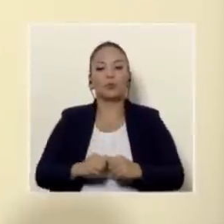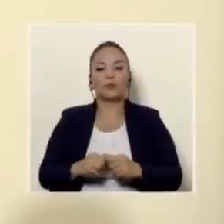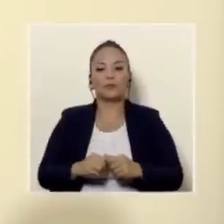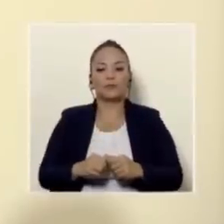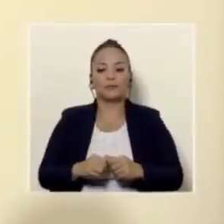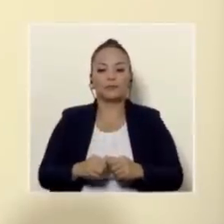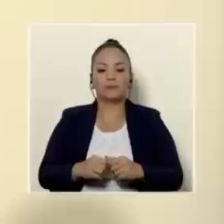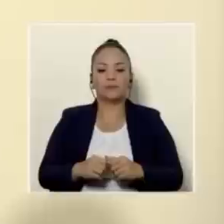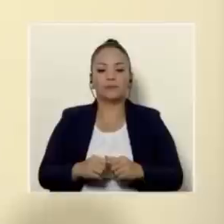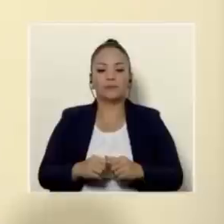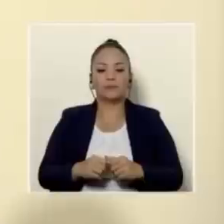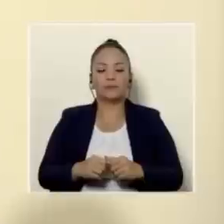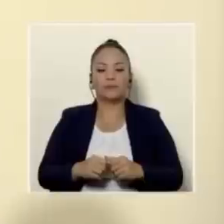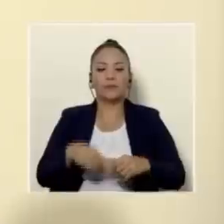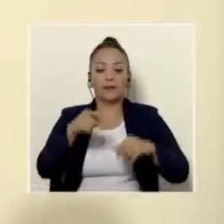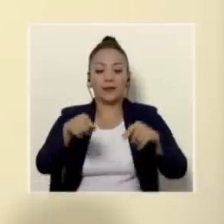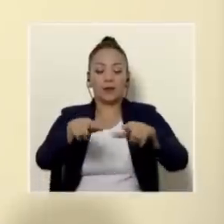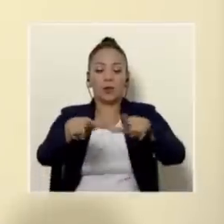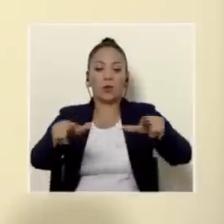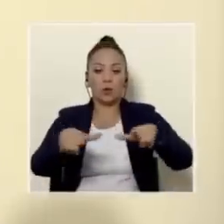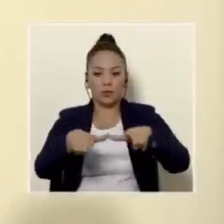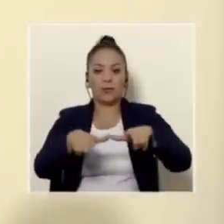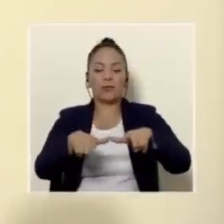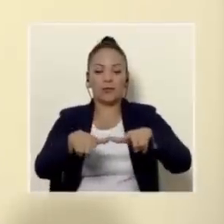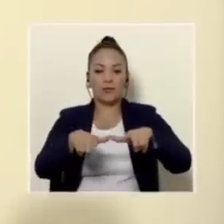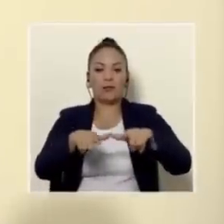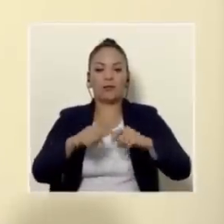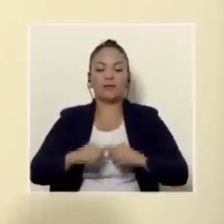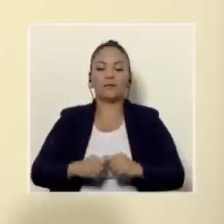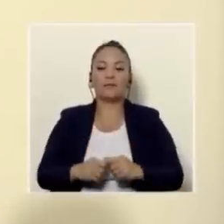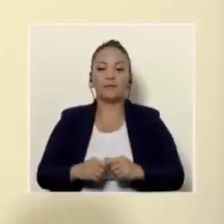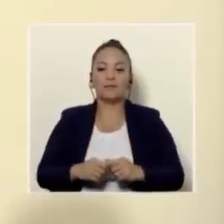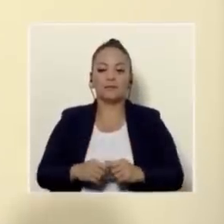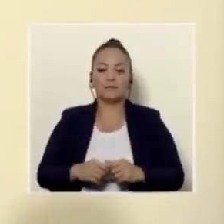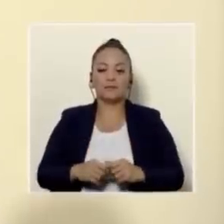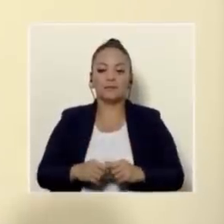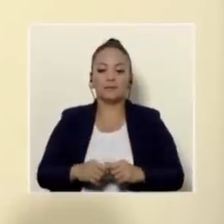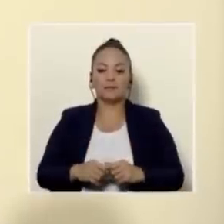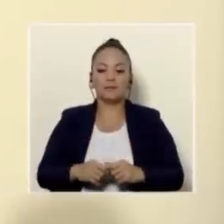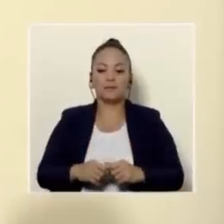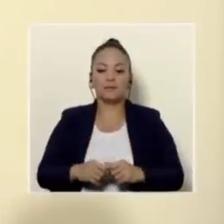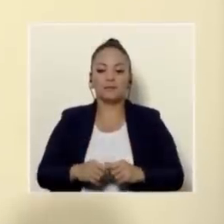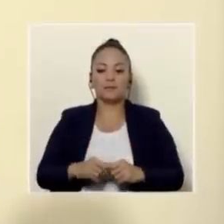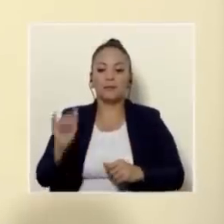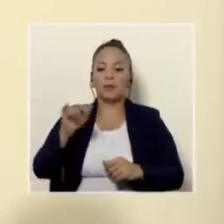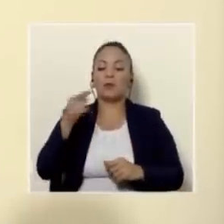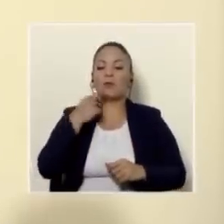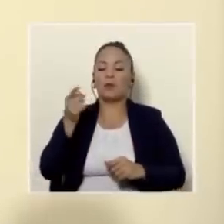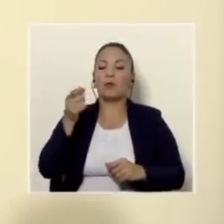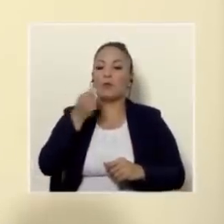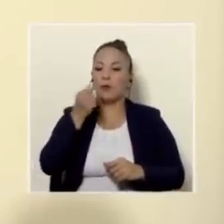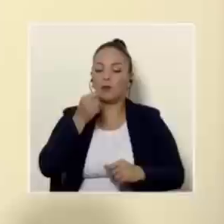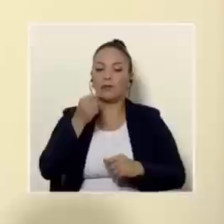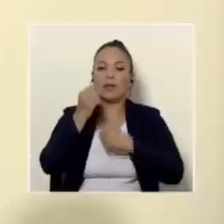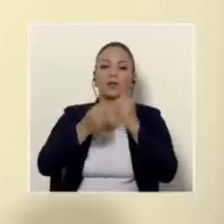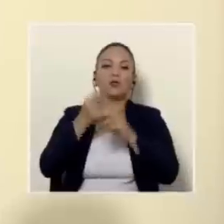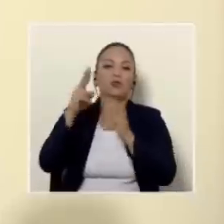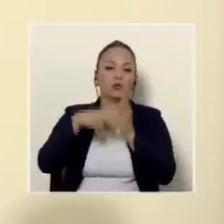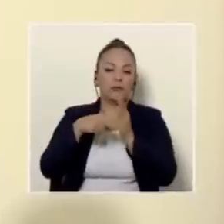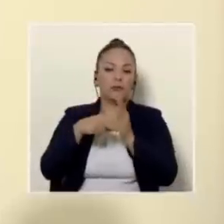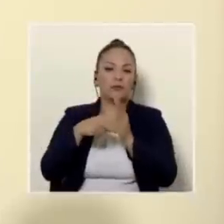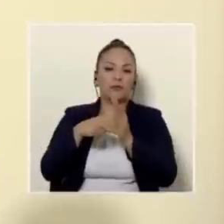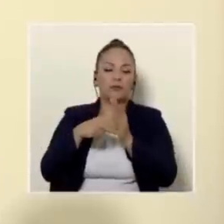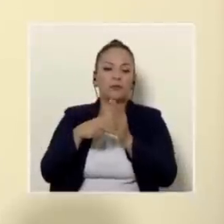de ese lote o de esa propiedad, que como dijo el periodista, en el año 2000